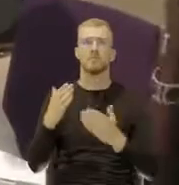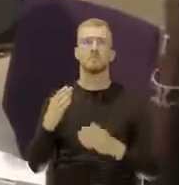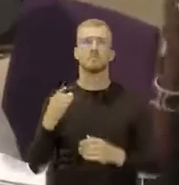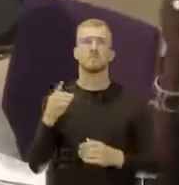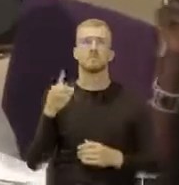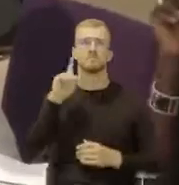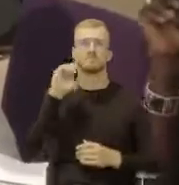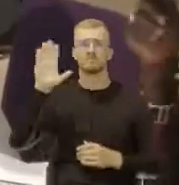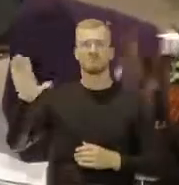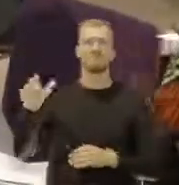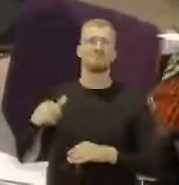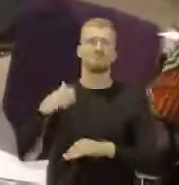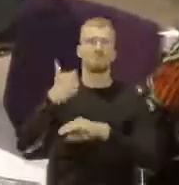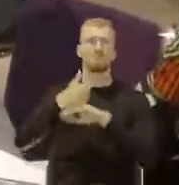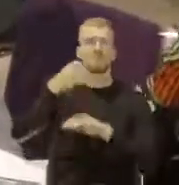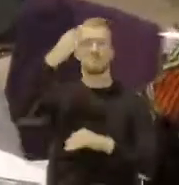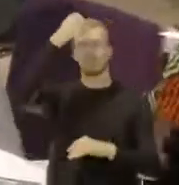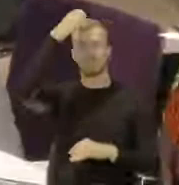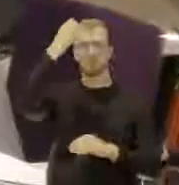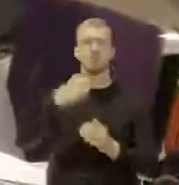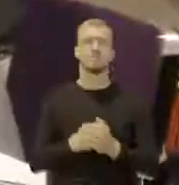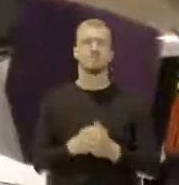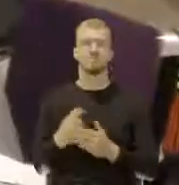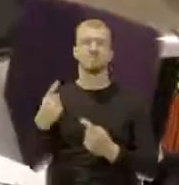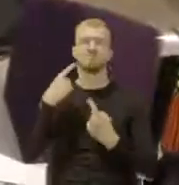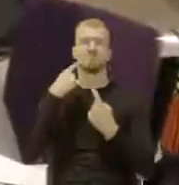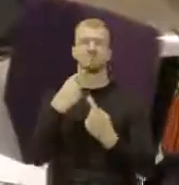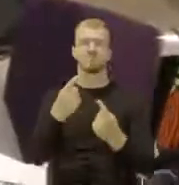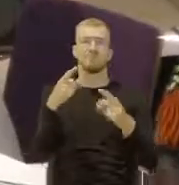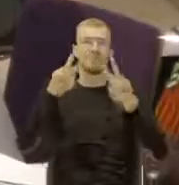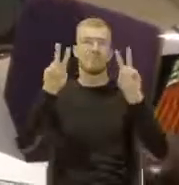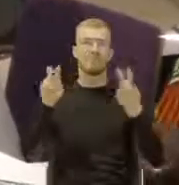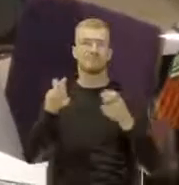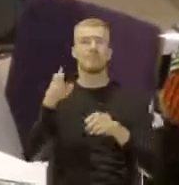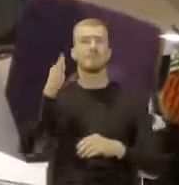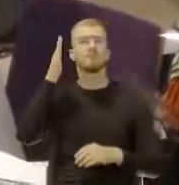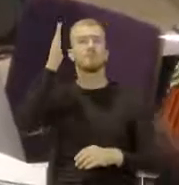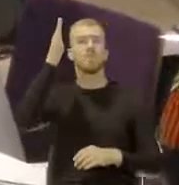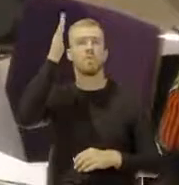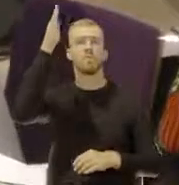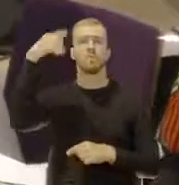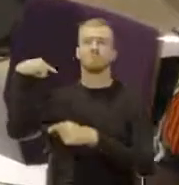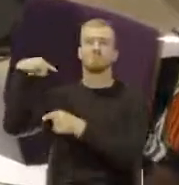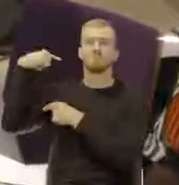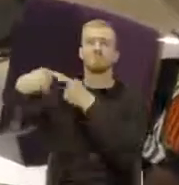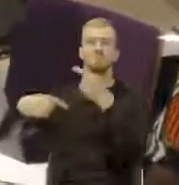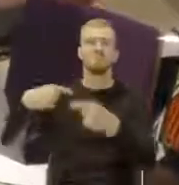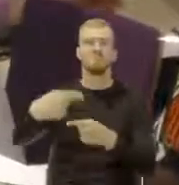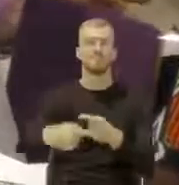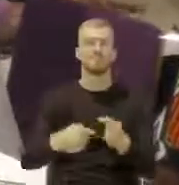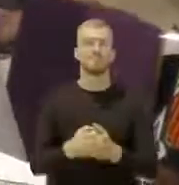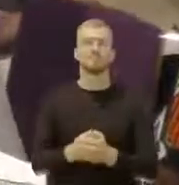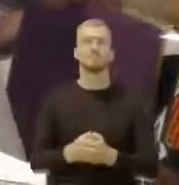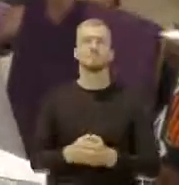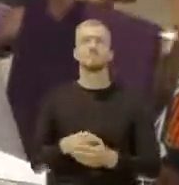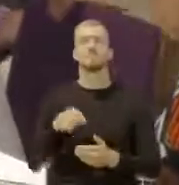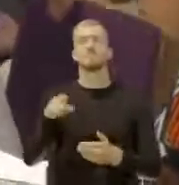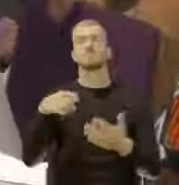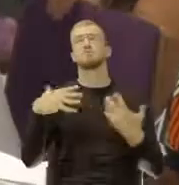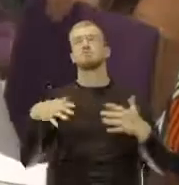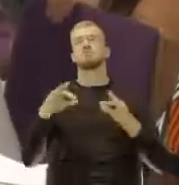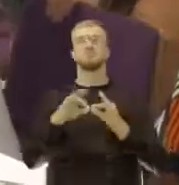¿no? que son de gran importancia, creo que para ir haciendo políticas